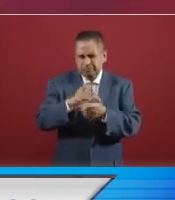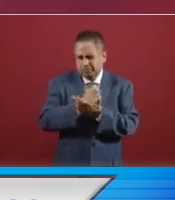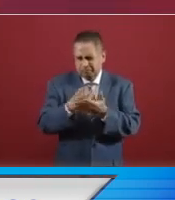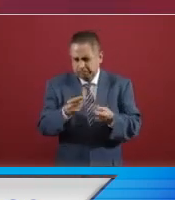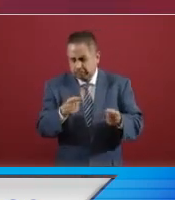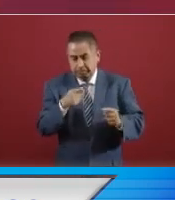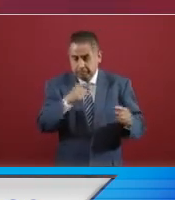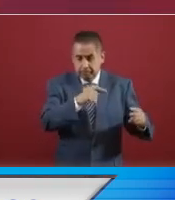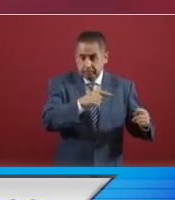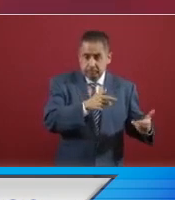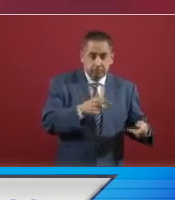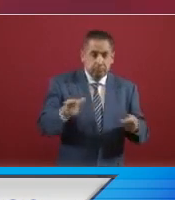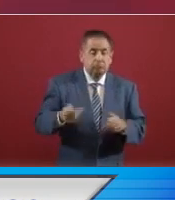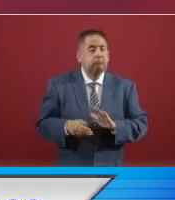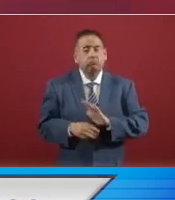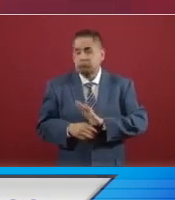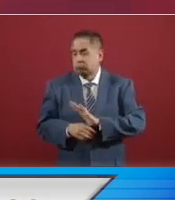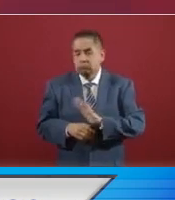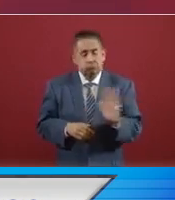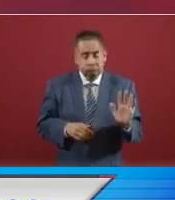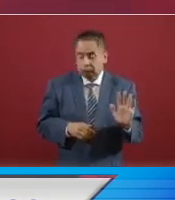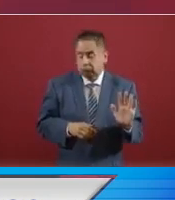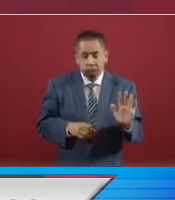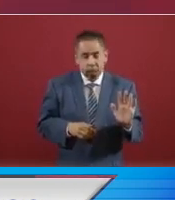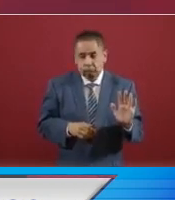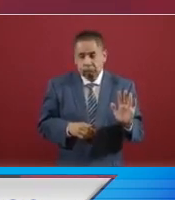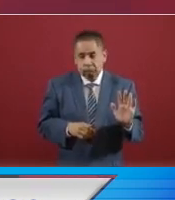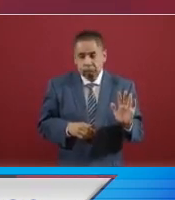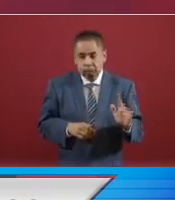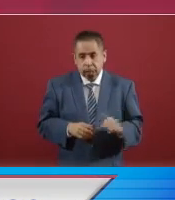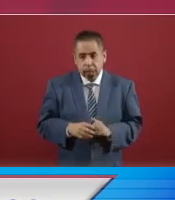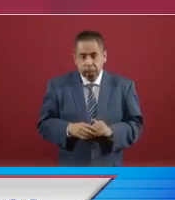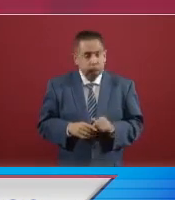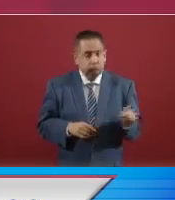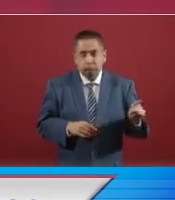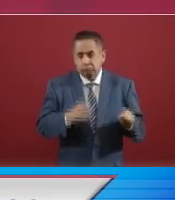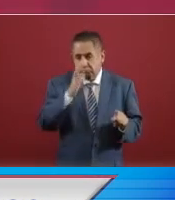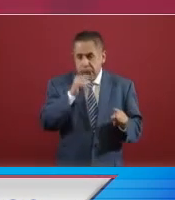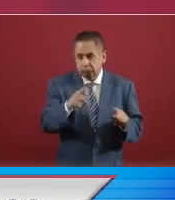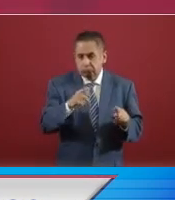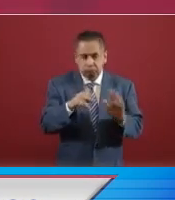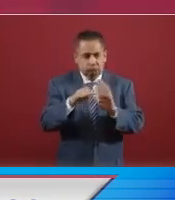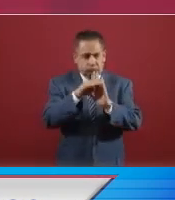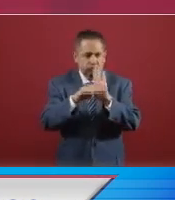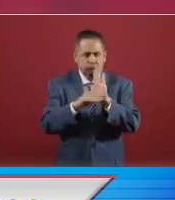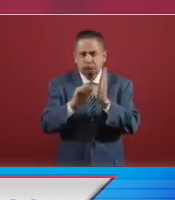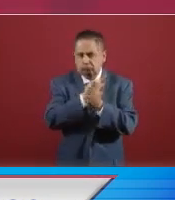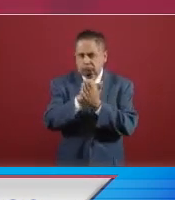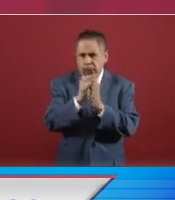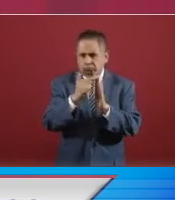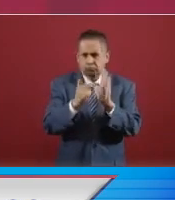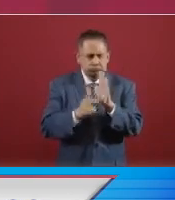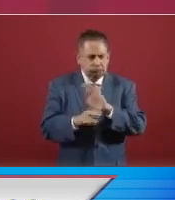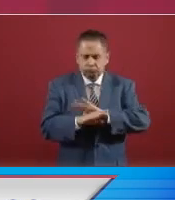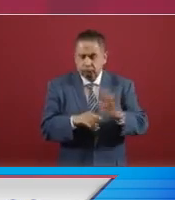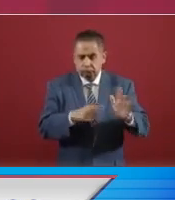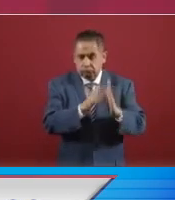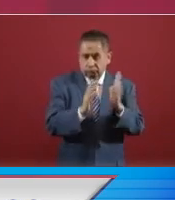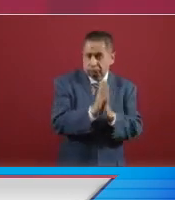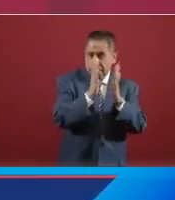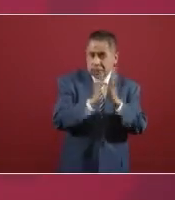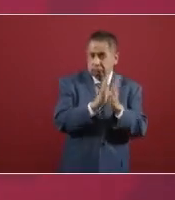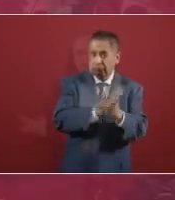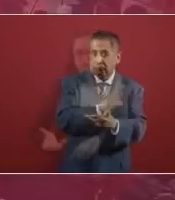de Inteligencia Financiera y por la Función Pública. Se incluirá un link en la caja de comentarios con el documento enviado por Presidencia a la